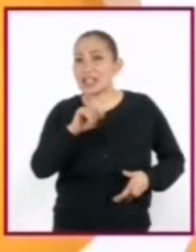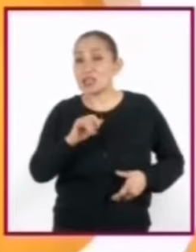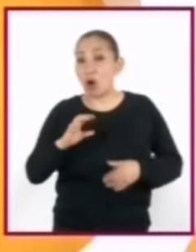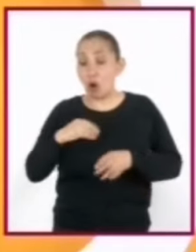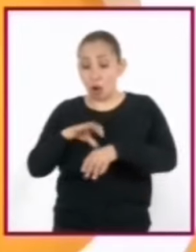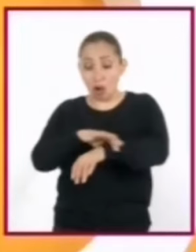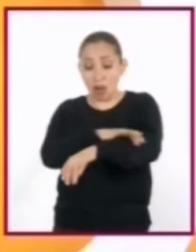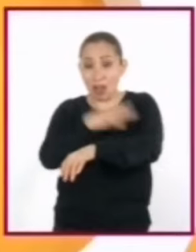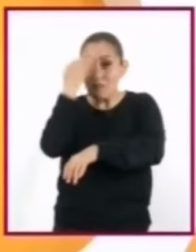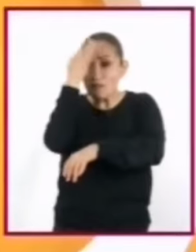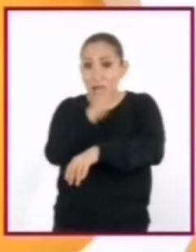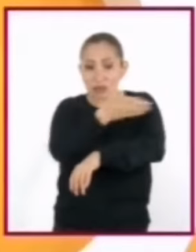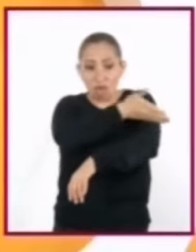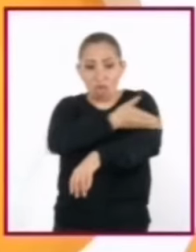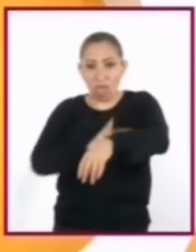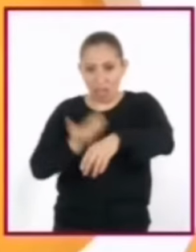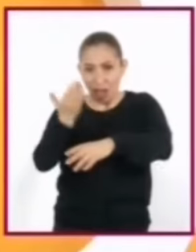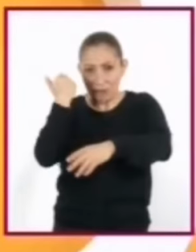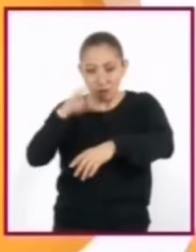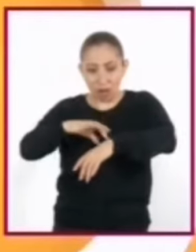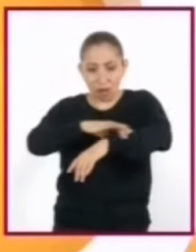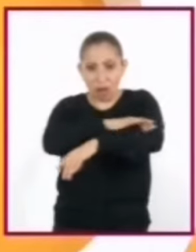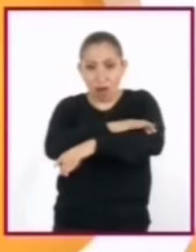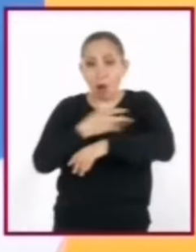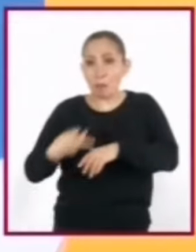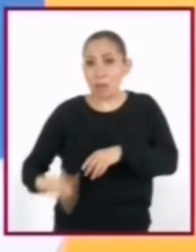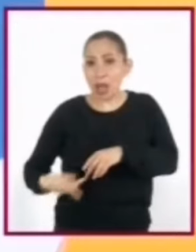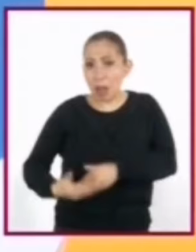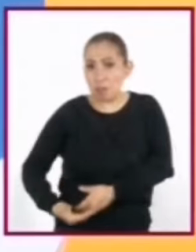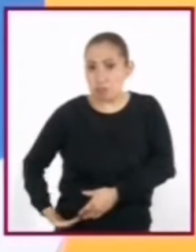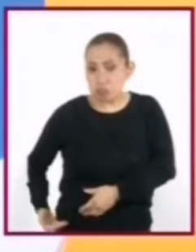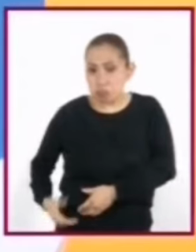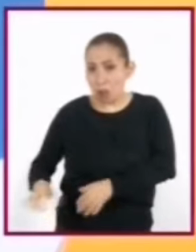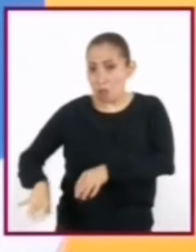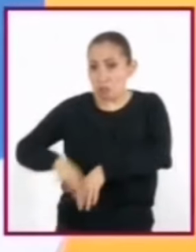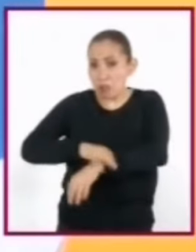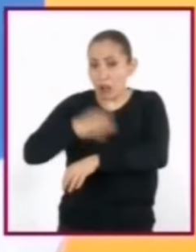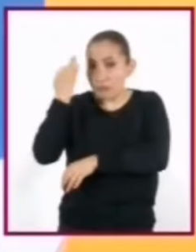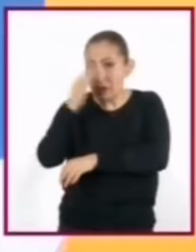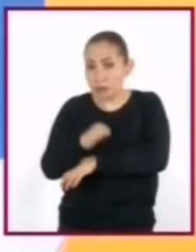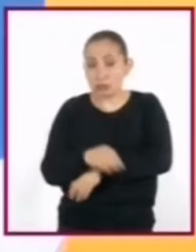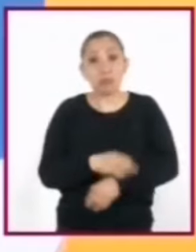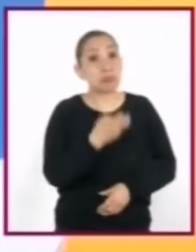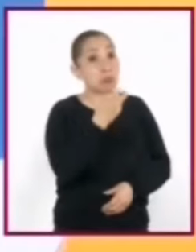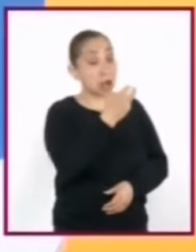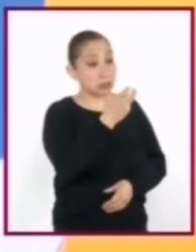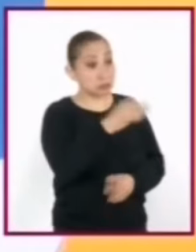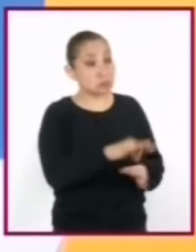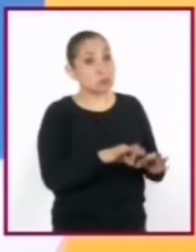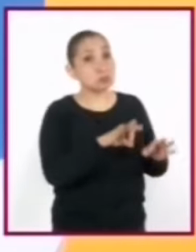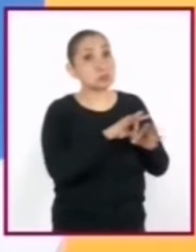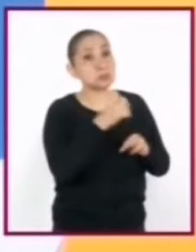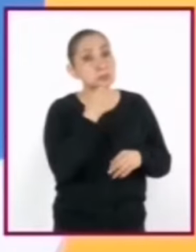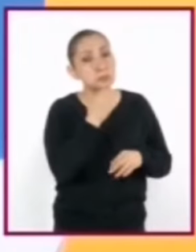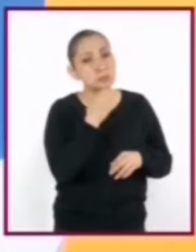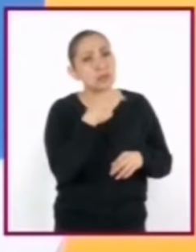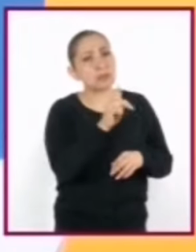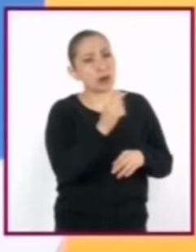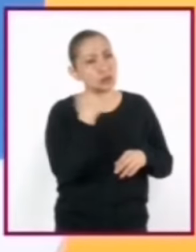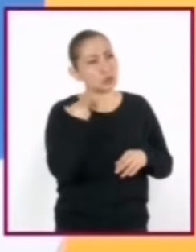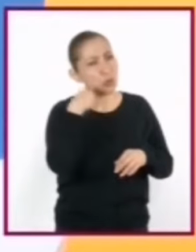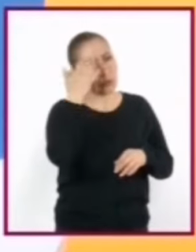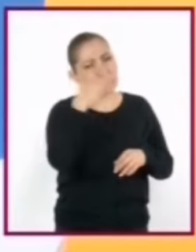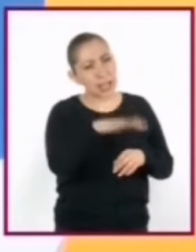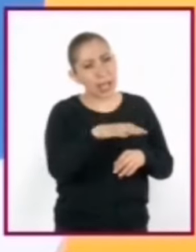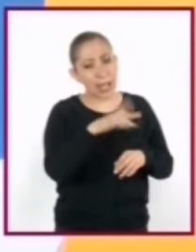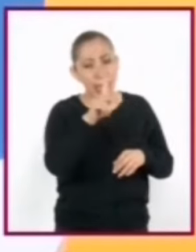para quienes habían amputado una pierna. Es un dato bastante relevante, pero tenía entendido